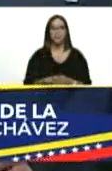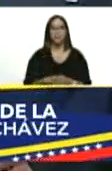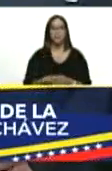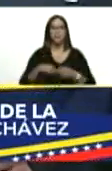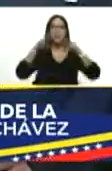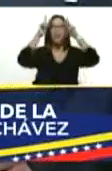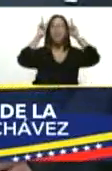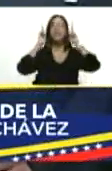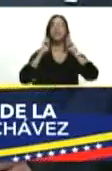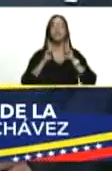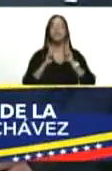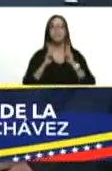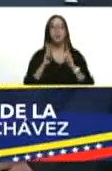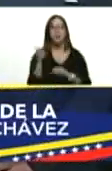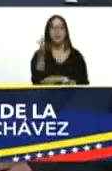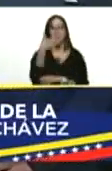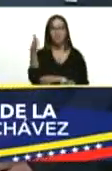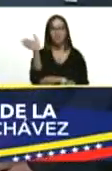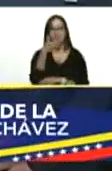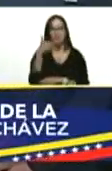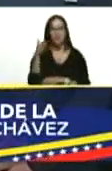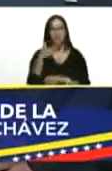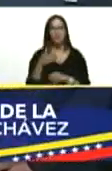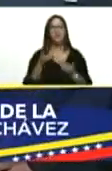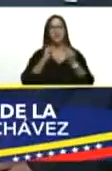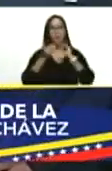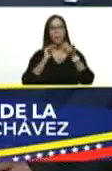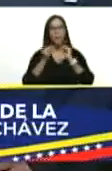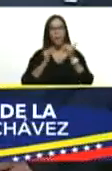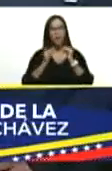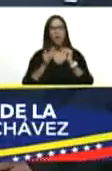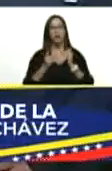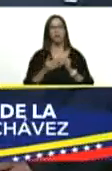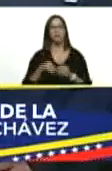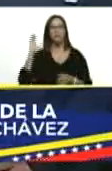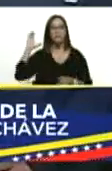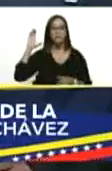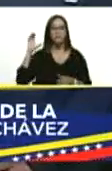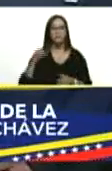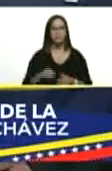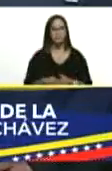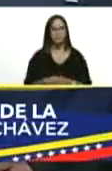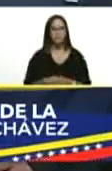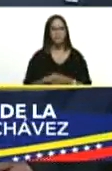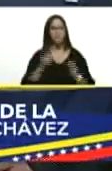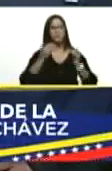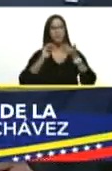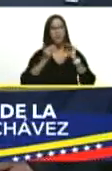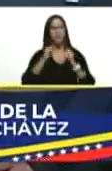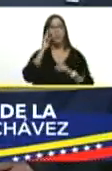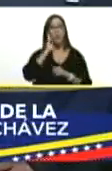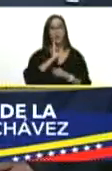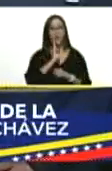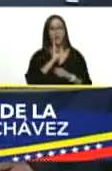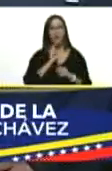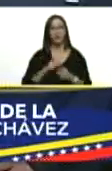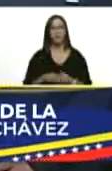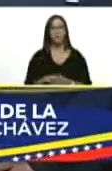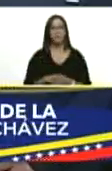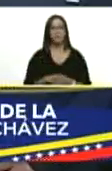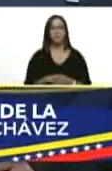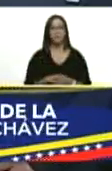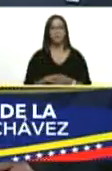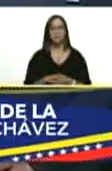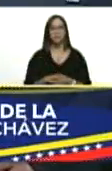limpia las banderas de la moral republicana, de la moral bolivariana,